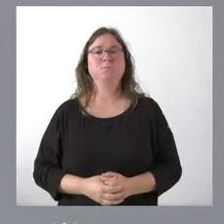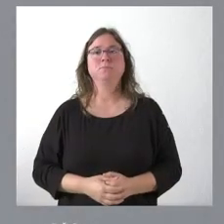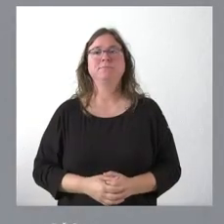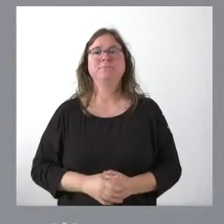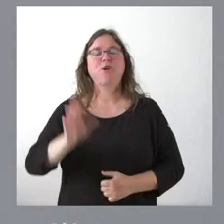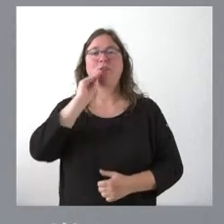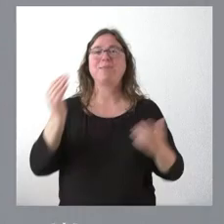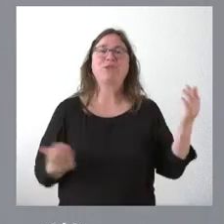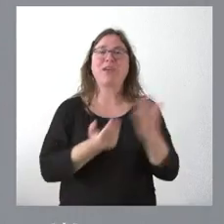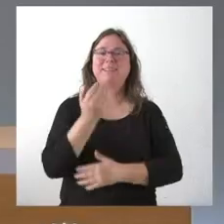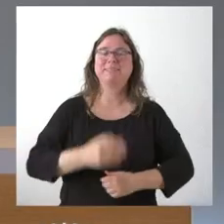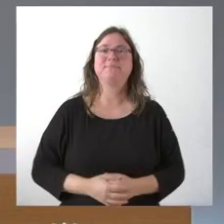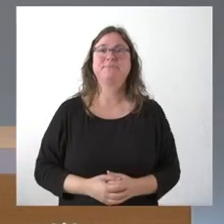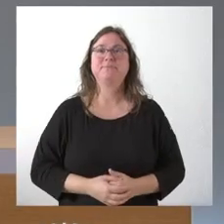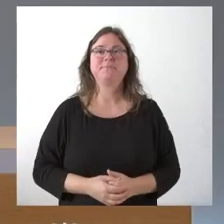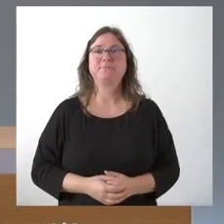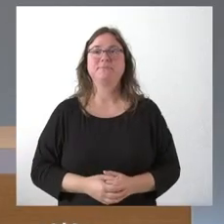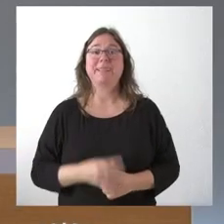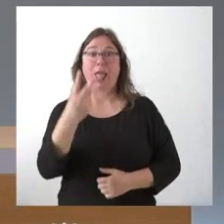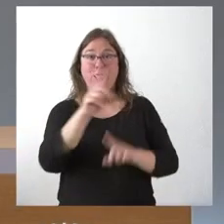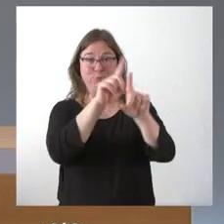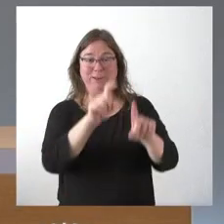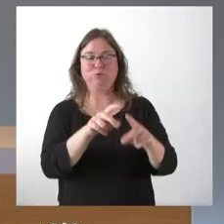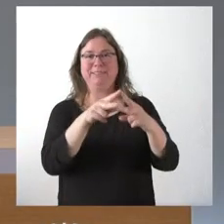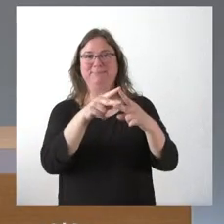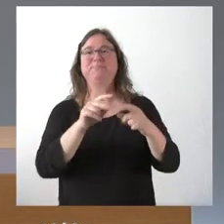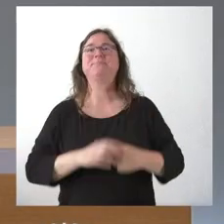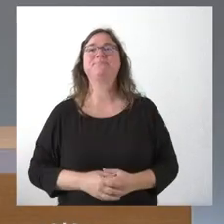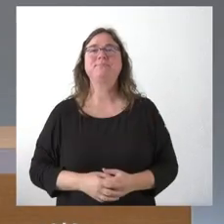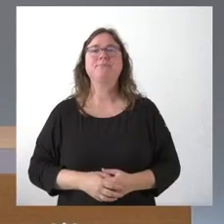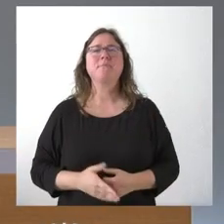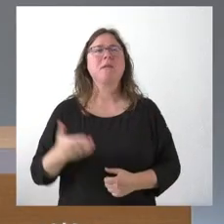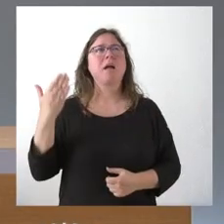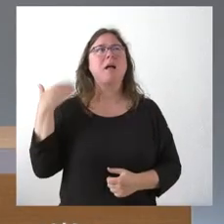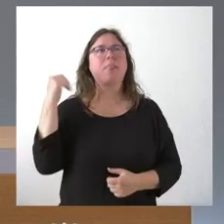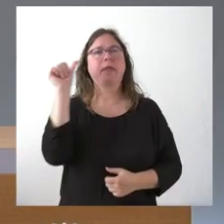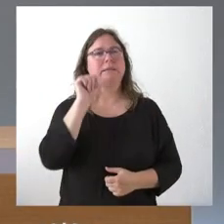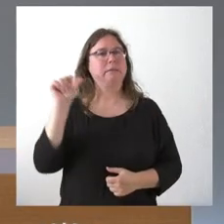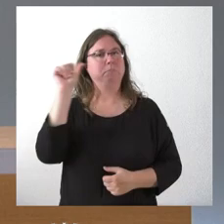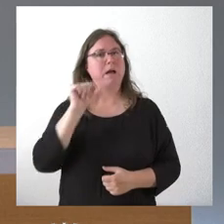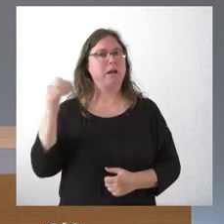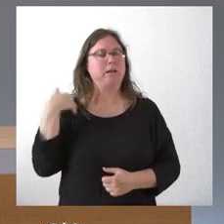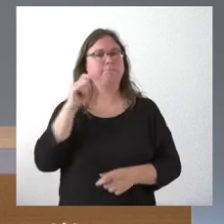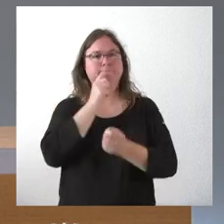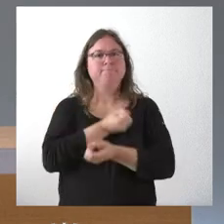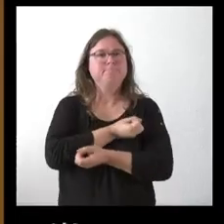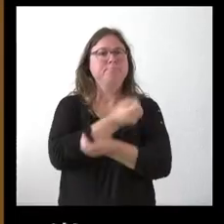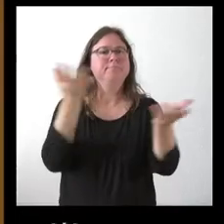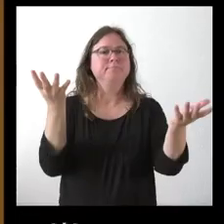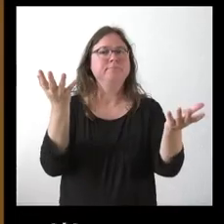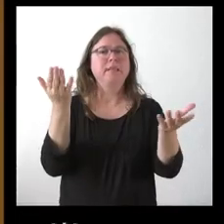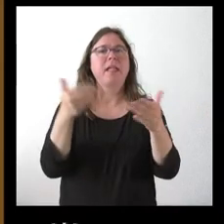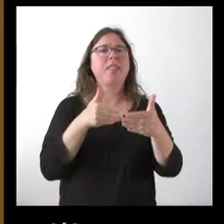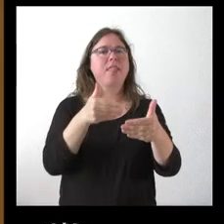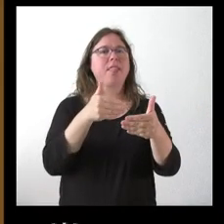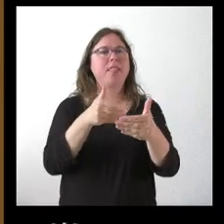Hola, buenos días. Oh. Vale, dos preguntas. Sí. Hace una semana se anunció que faltaba poco